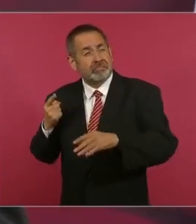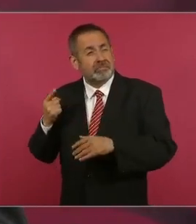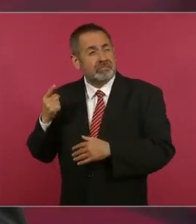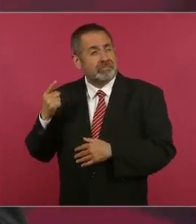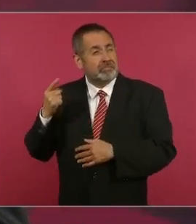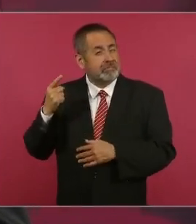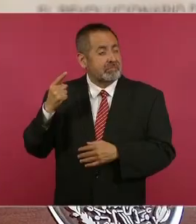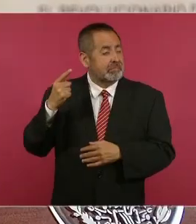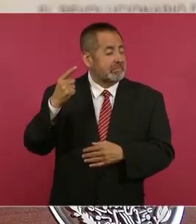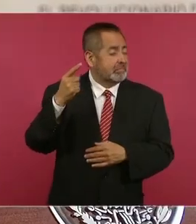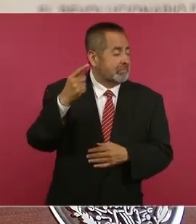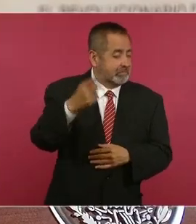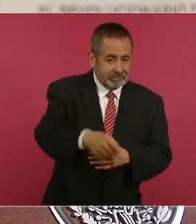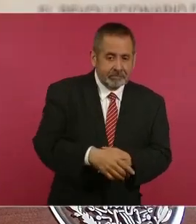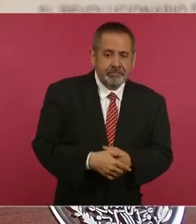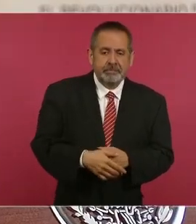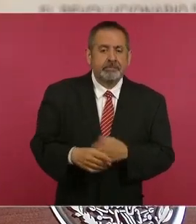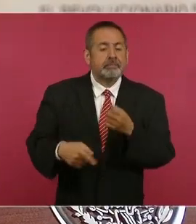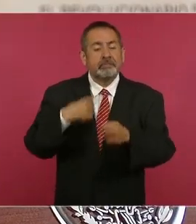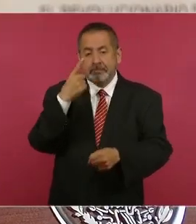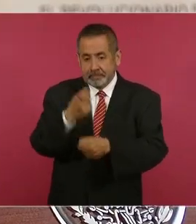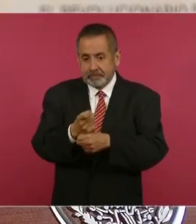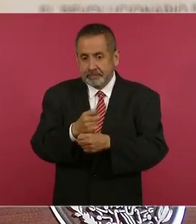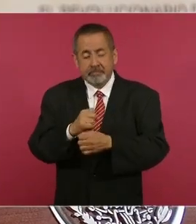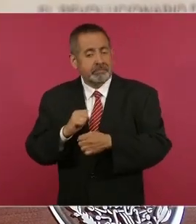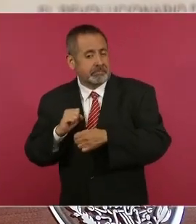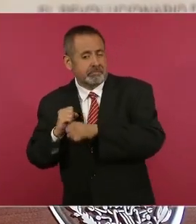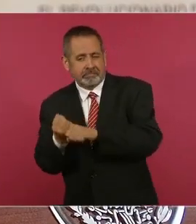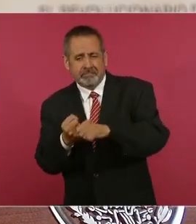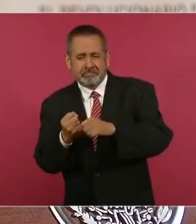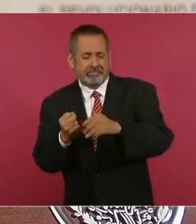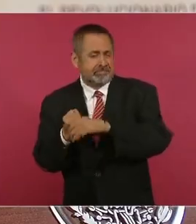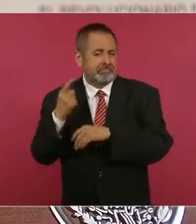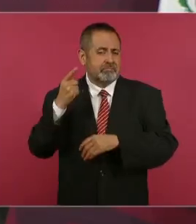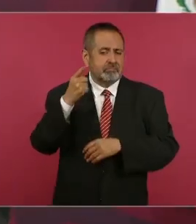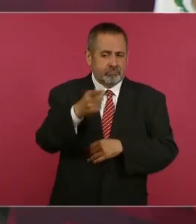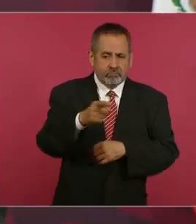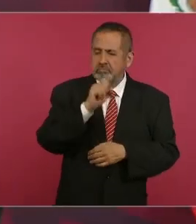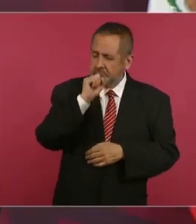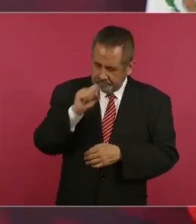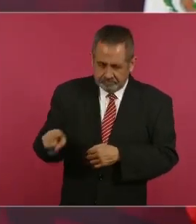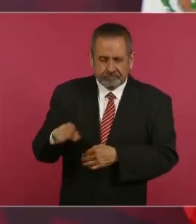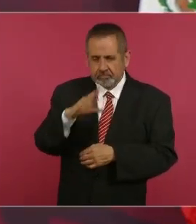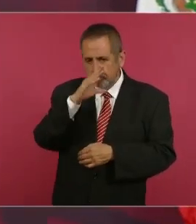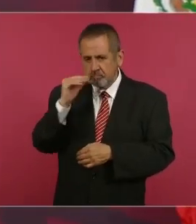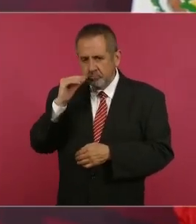mundiales. Y el primero lo dio otro cubano,